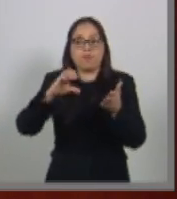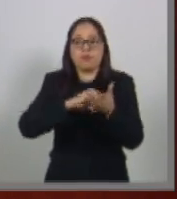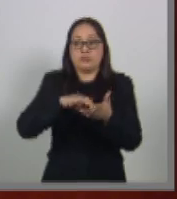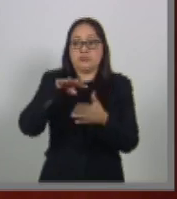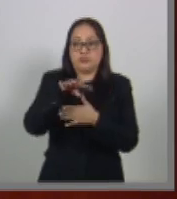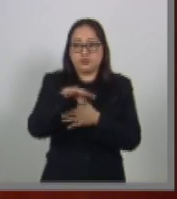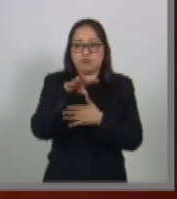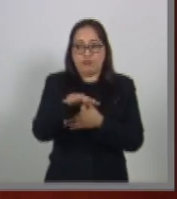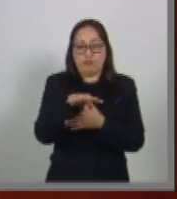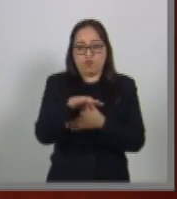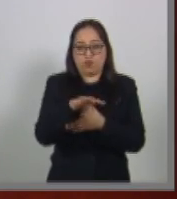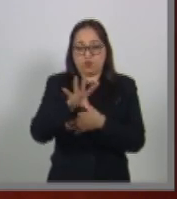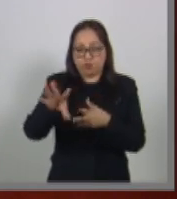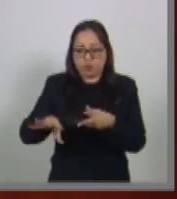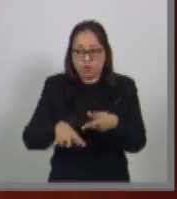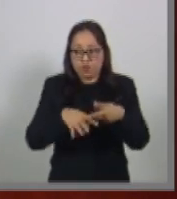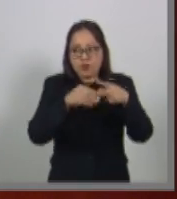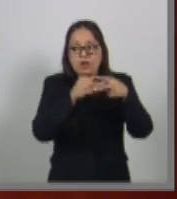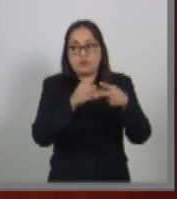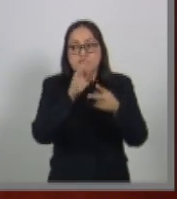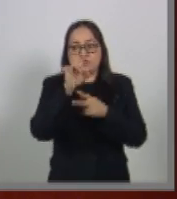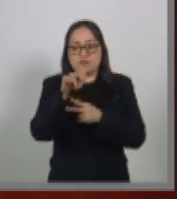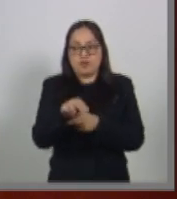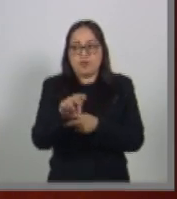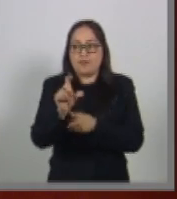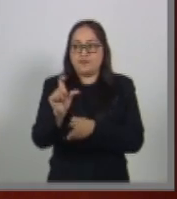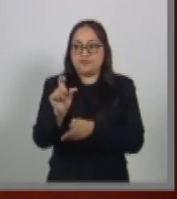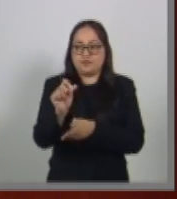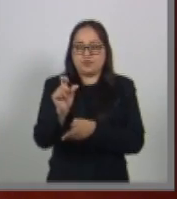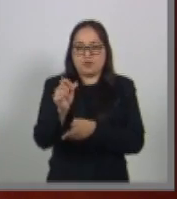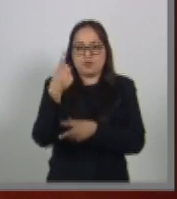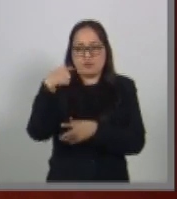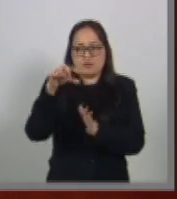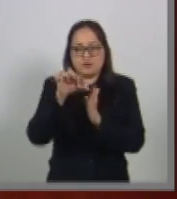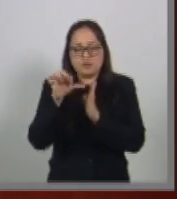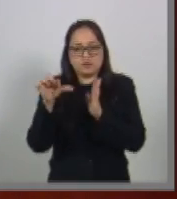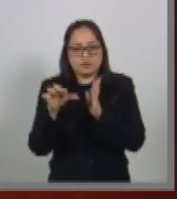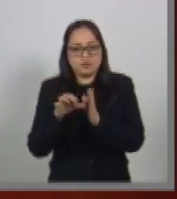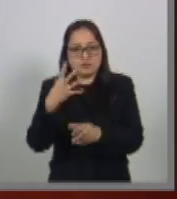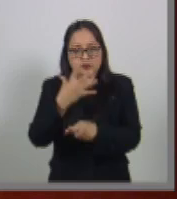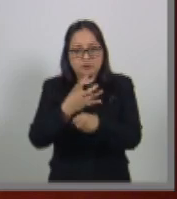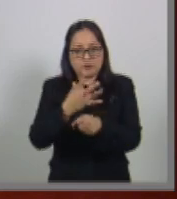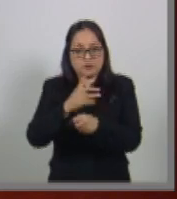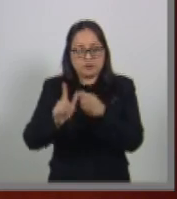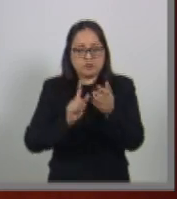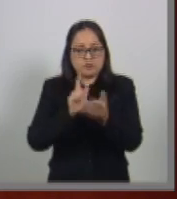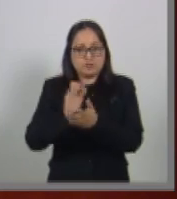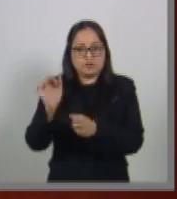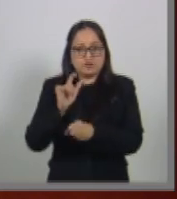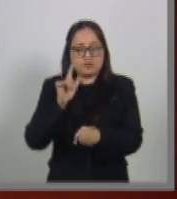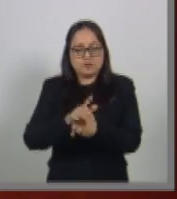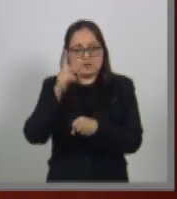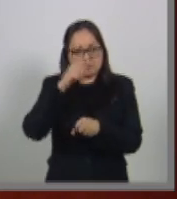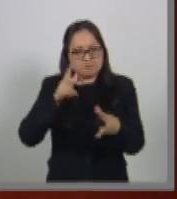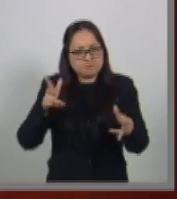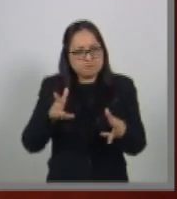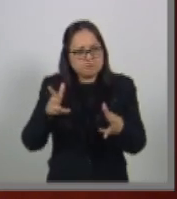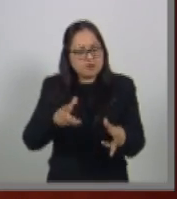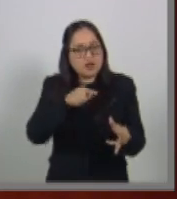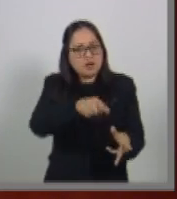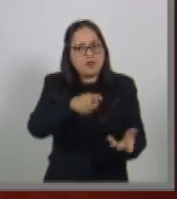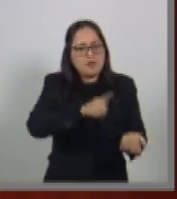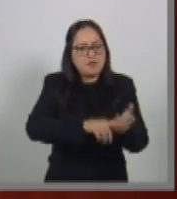19ª y se adiciona una fracción 20ª al artículo quinto de la Ley Federal de Fomento a las actividades